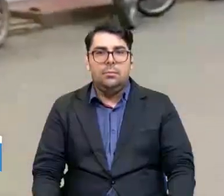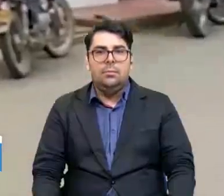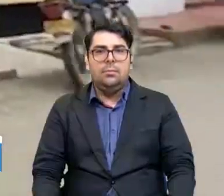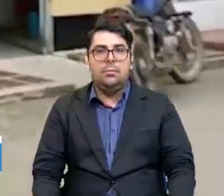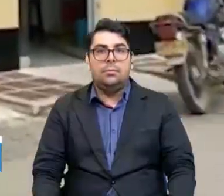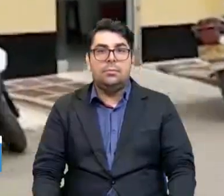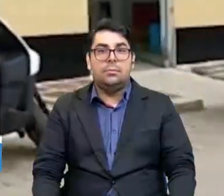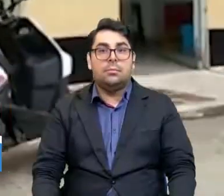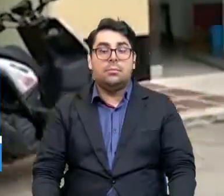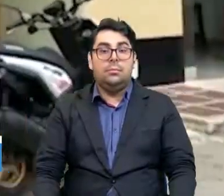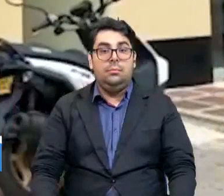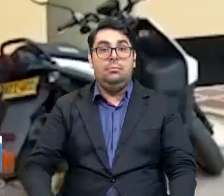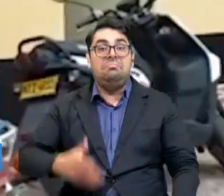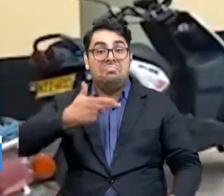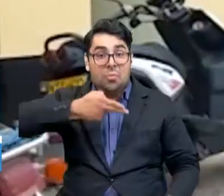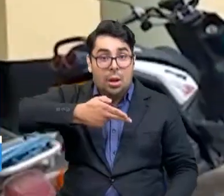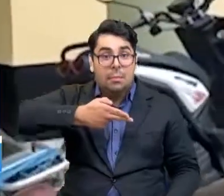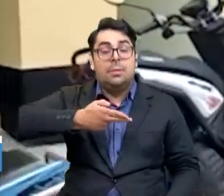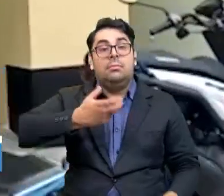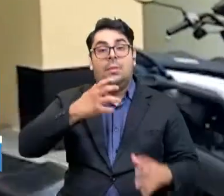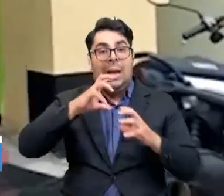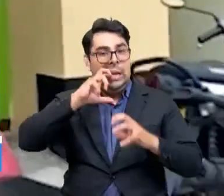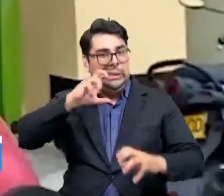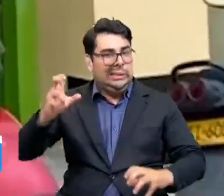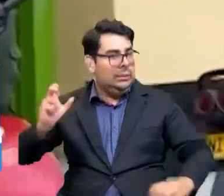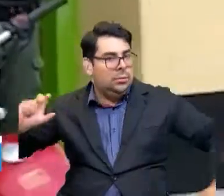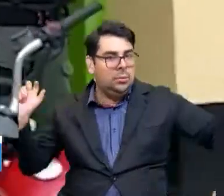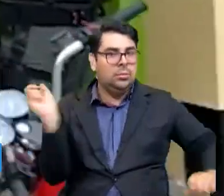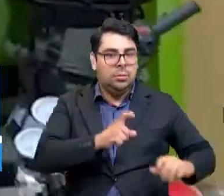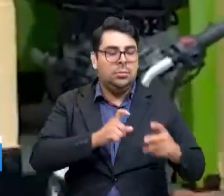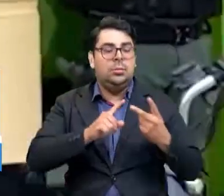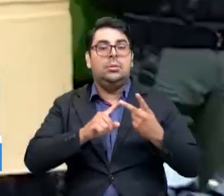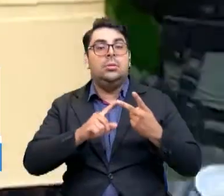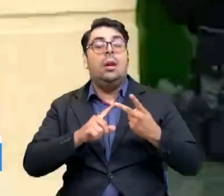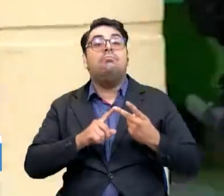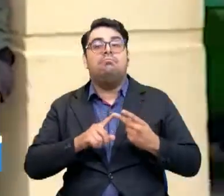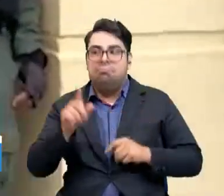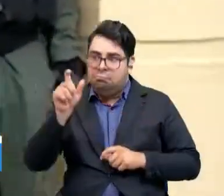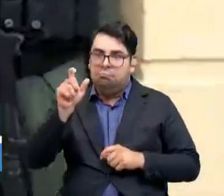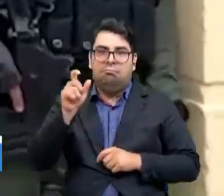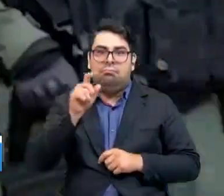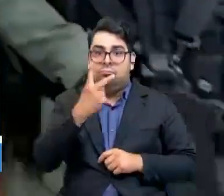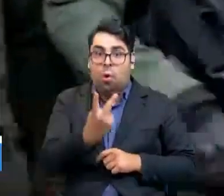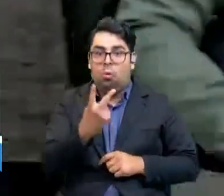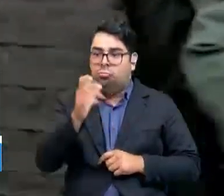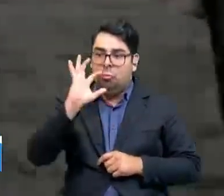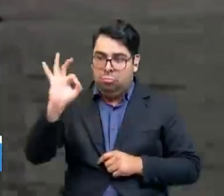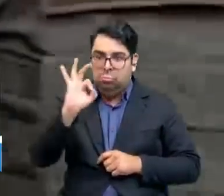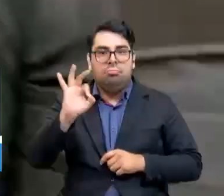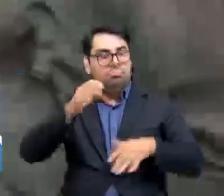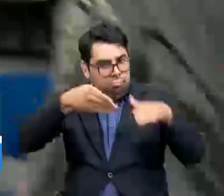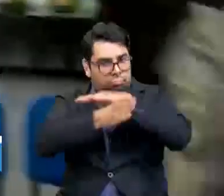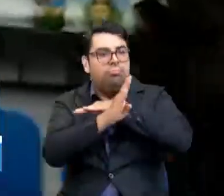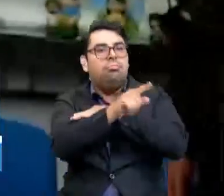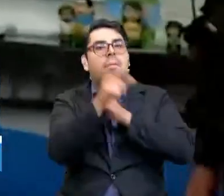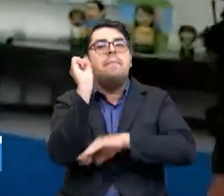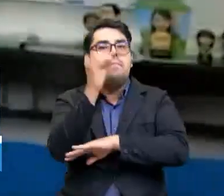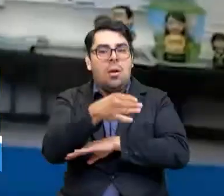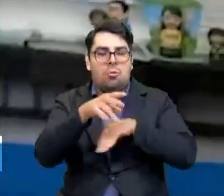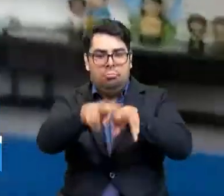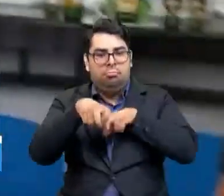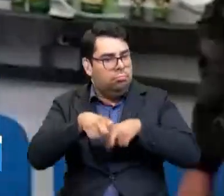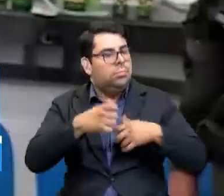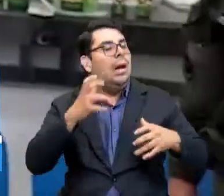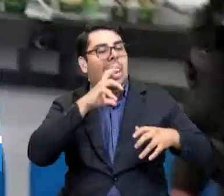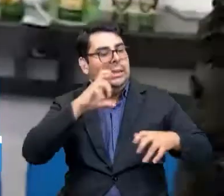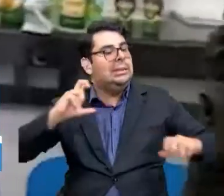Portando armas y granadas de fragmentación para intimidar a los empleados de la entidad crediticia, dos hombres hurtaron una millonaria suma de dinero